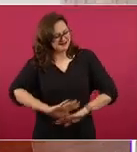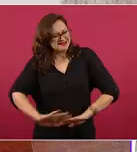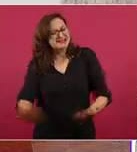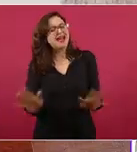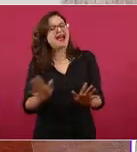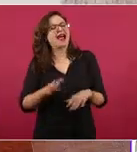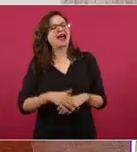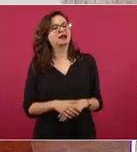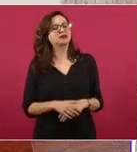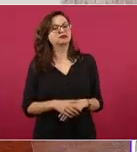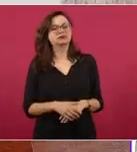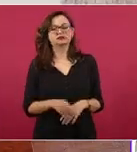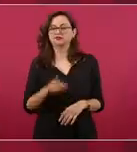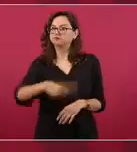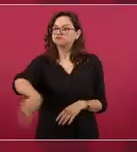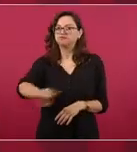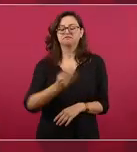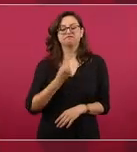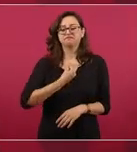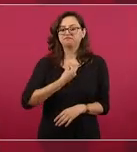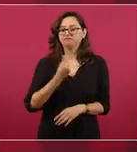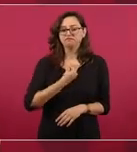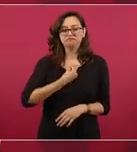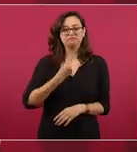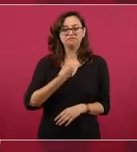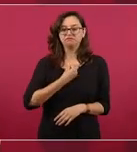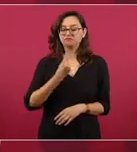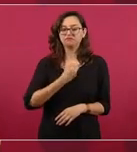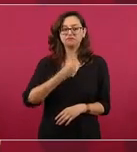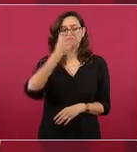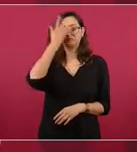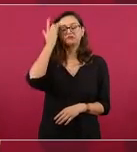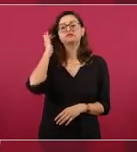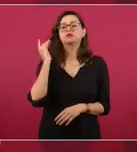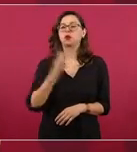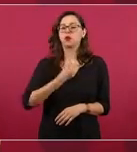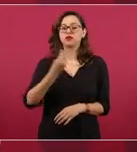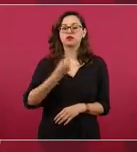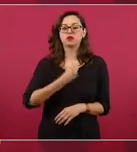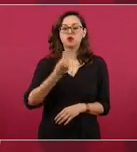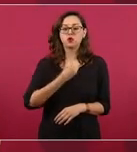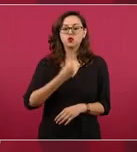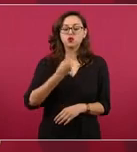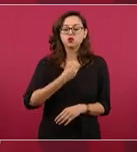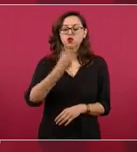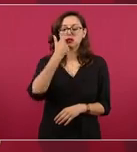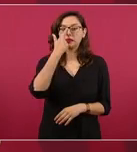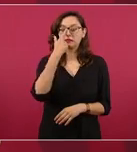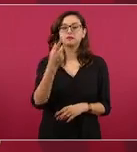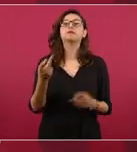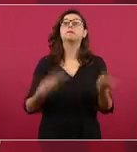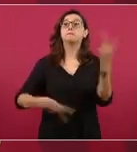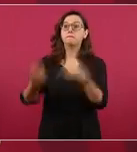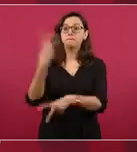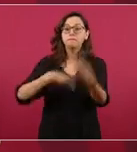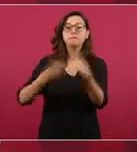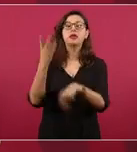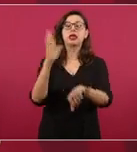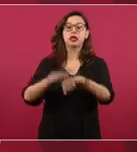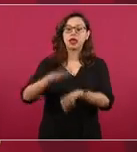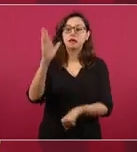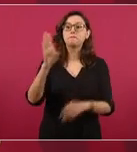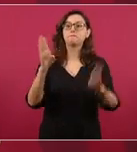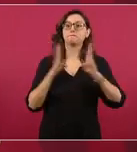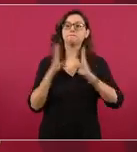Y llegaron los refuerzos. Y sí hubo un enfrentamiento, perdió la vida un oficial